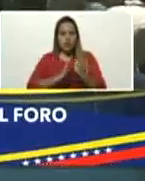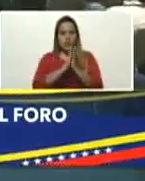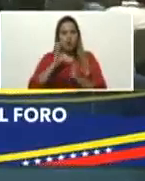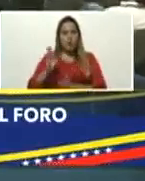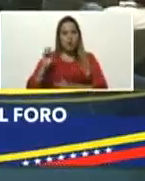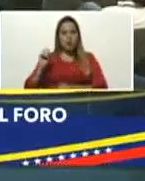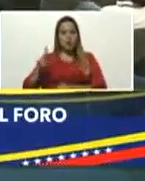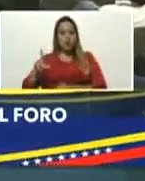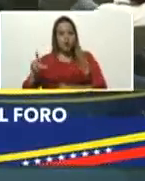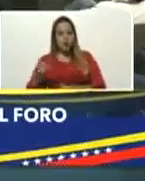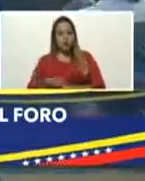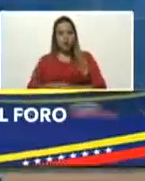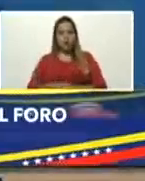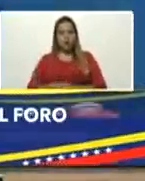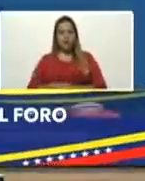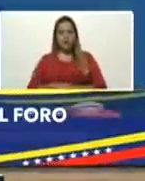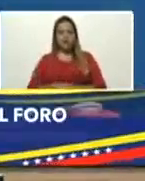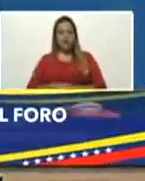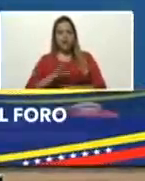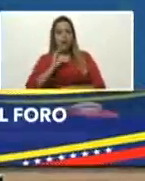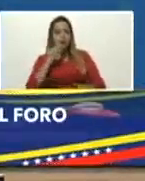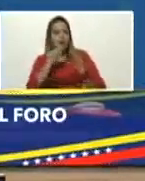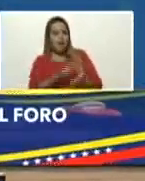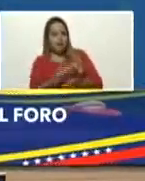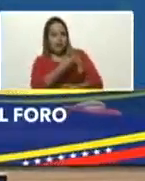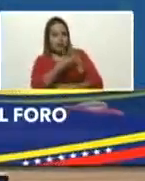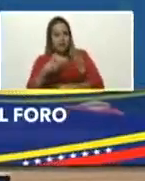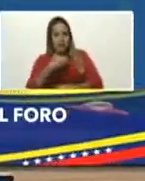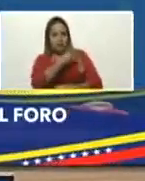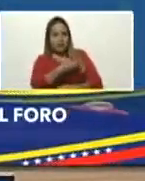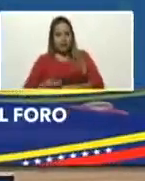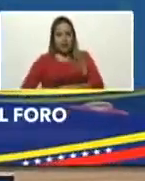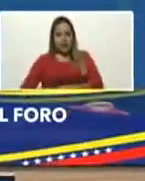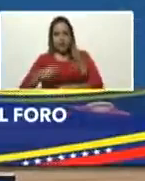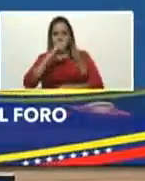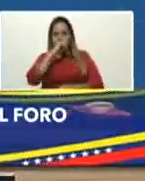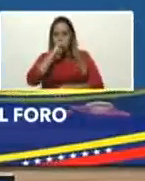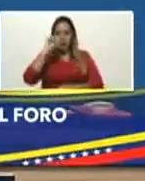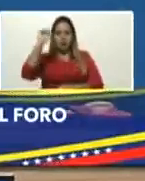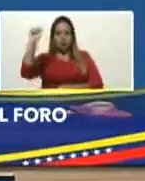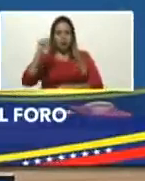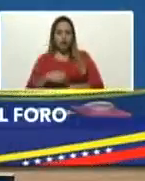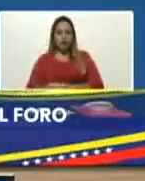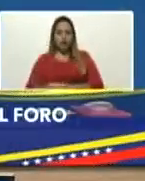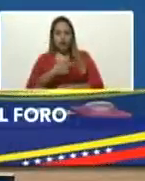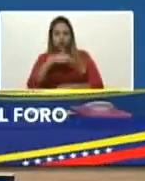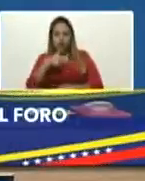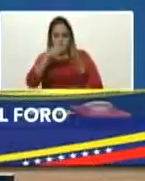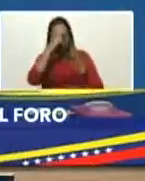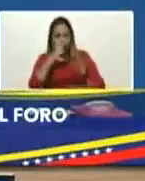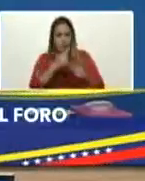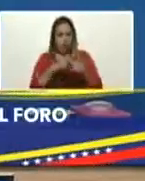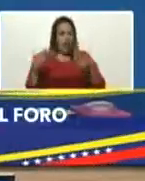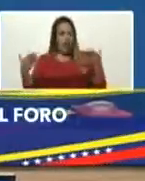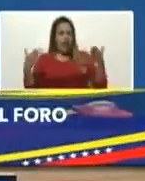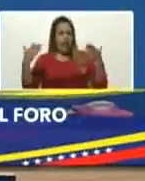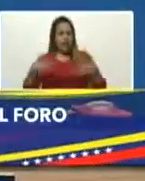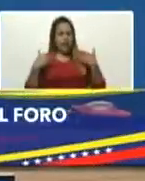Muchas gracias, querido presidente Nicolás Maduro. Es un gran honor, una gran